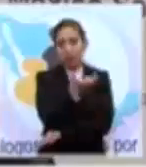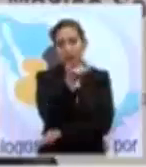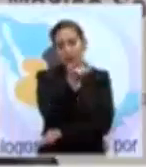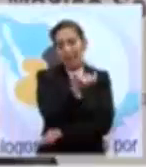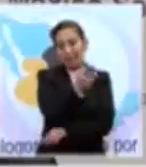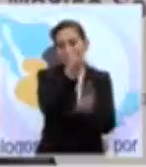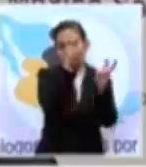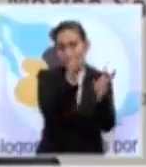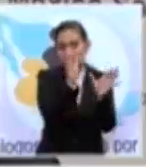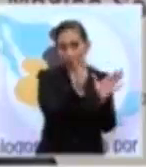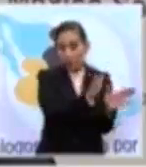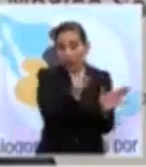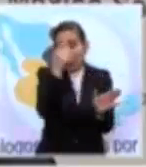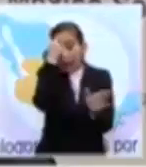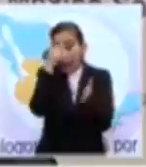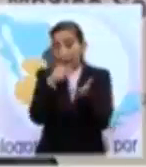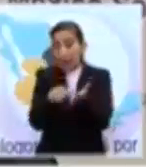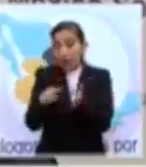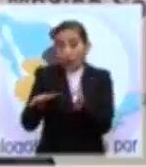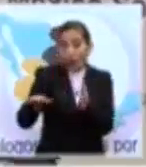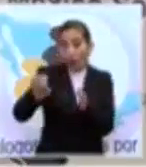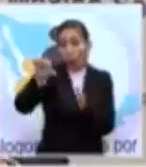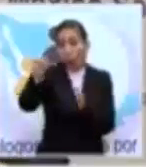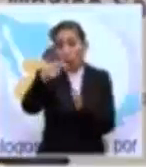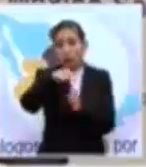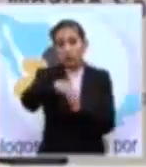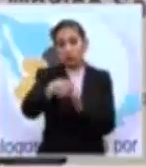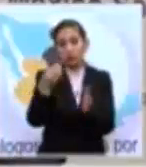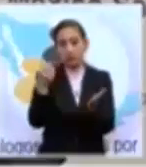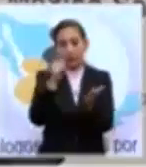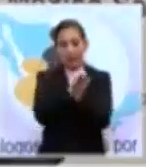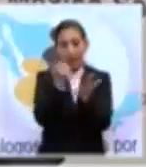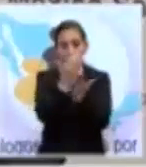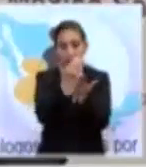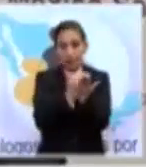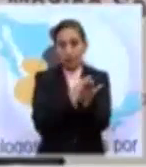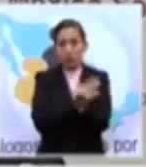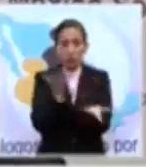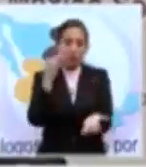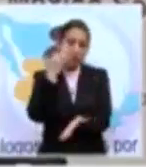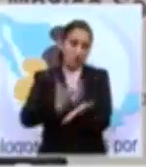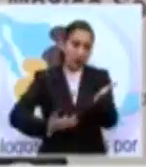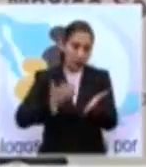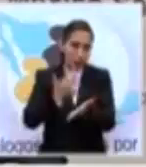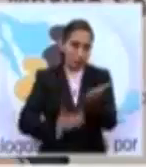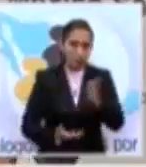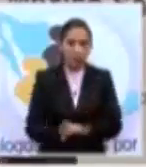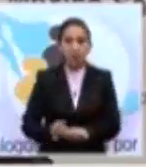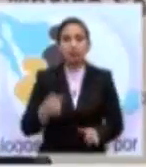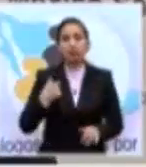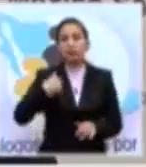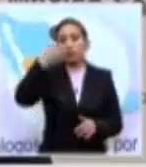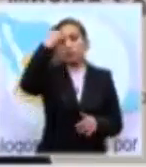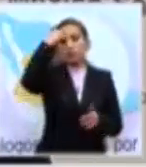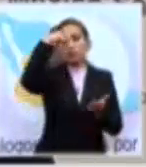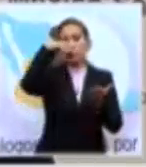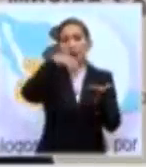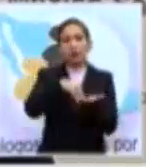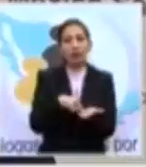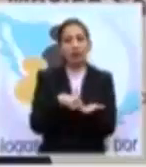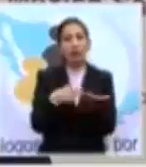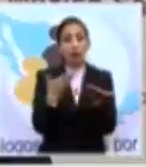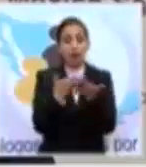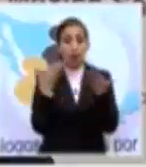ese tema, creo que los demás puntos de la agenda los tenemos pendientes. Y creo que el que